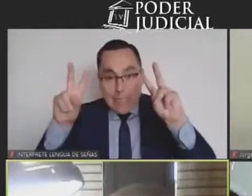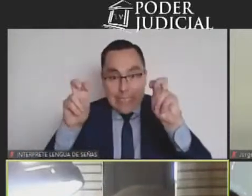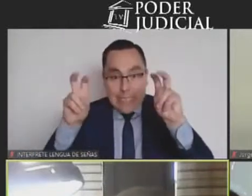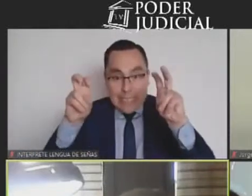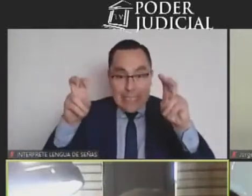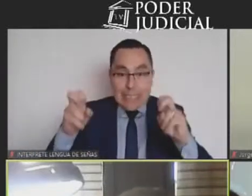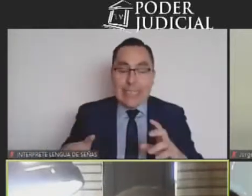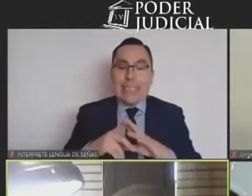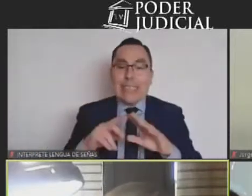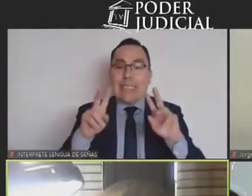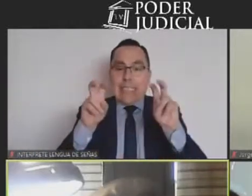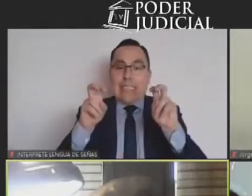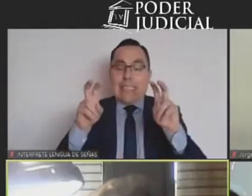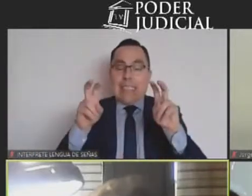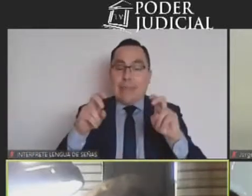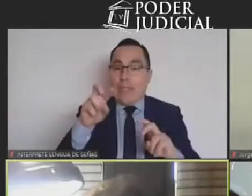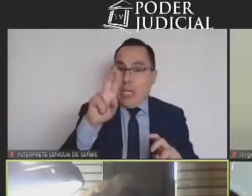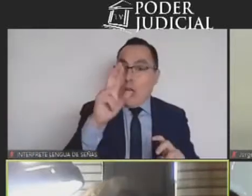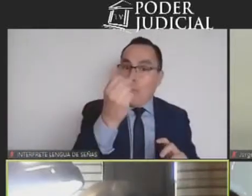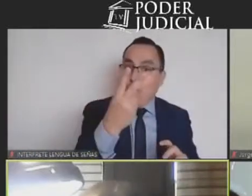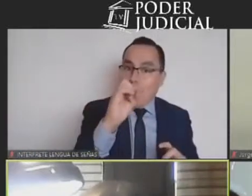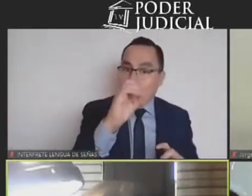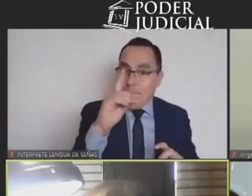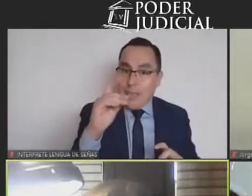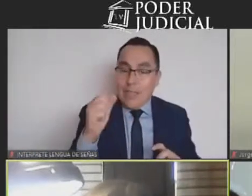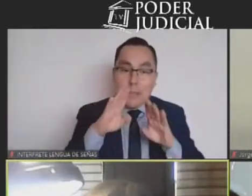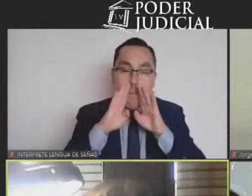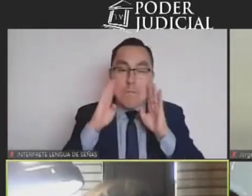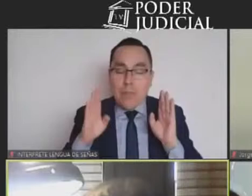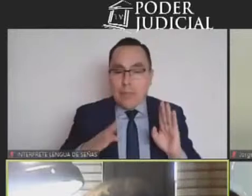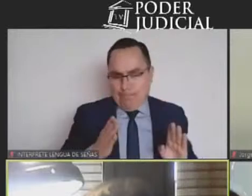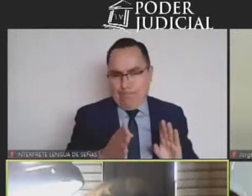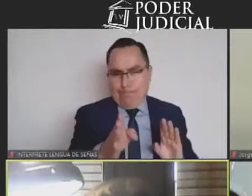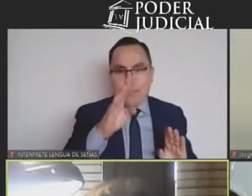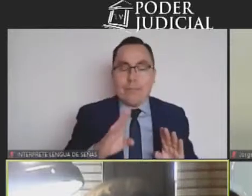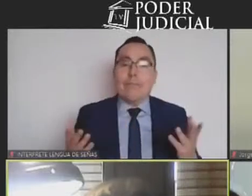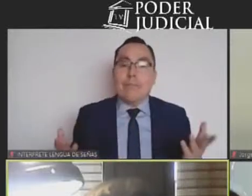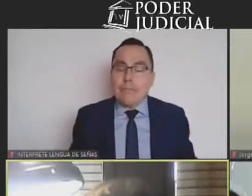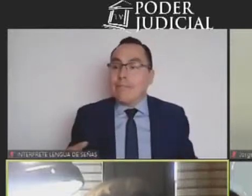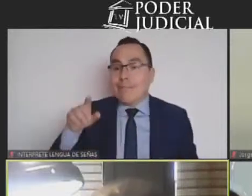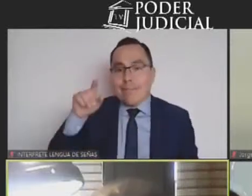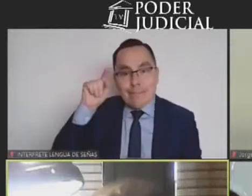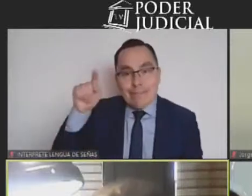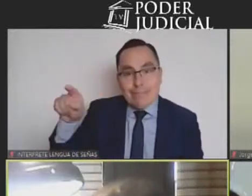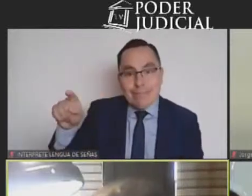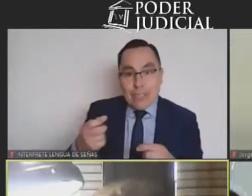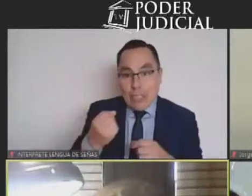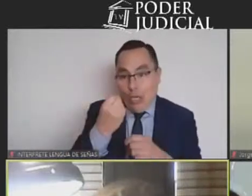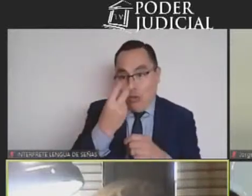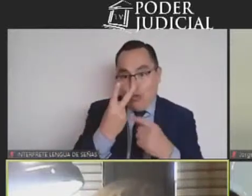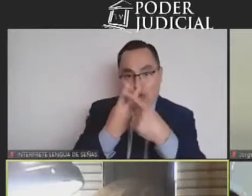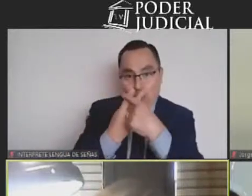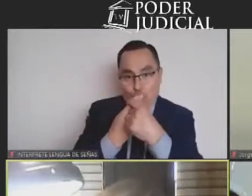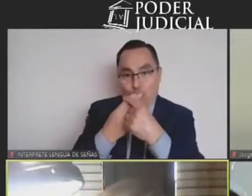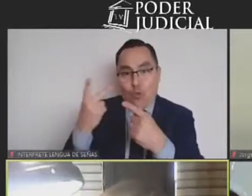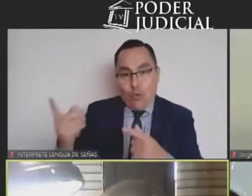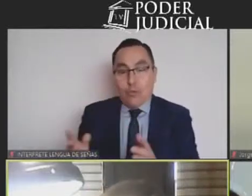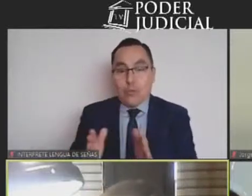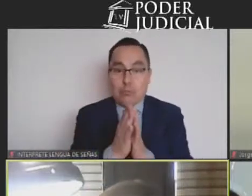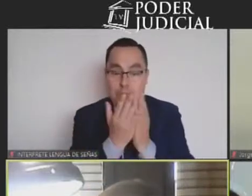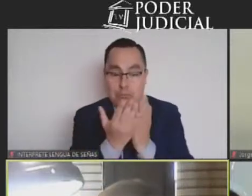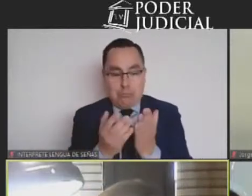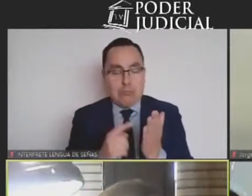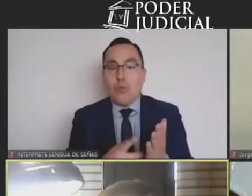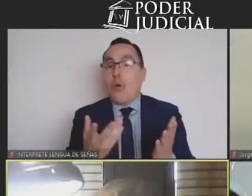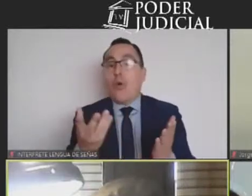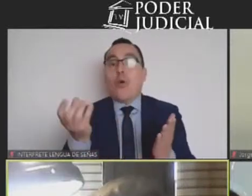tema de la probidad que van juntos, puede ya de alguna manera tener en su mano una herramienta